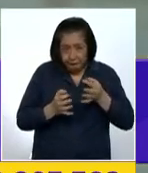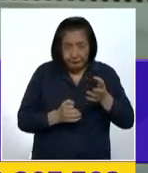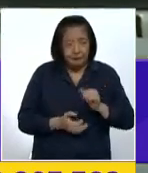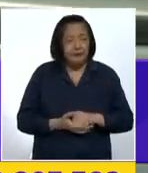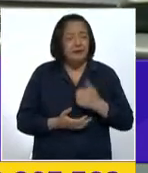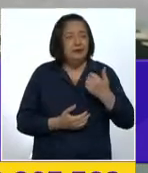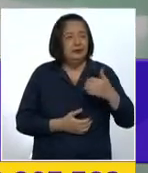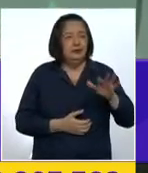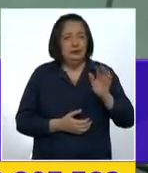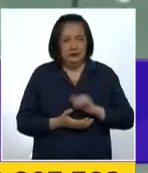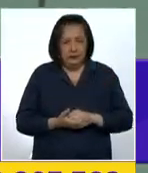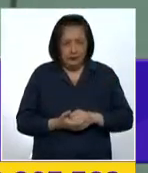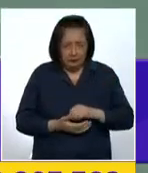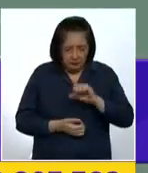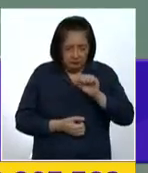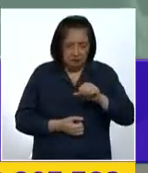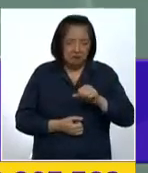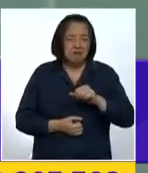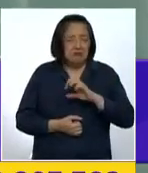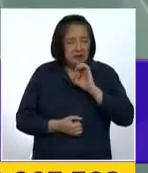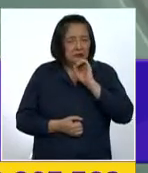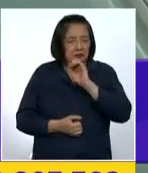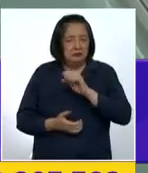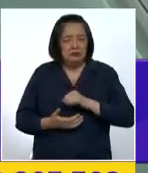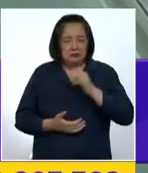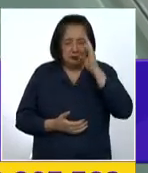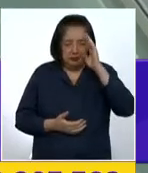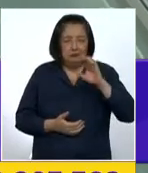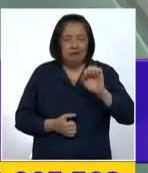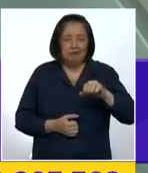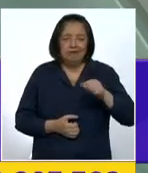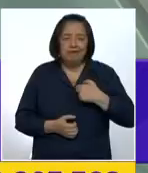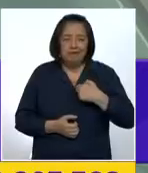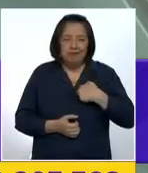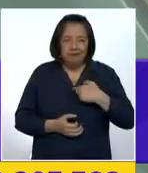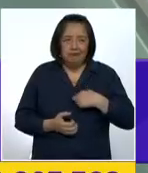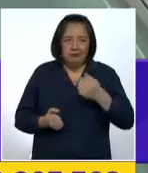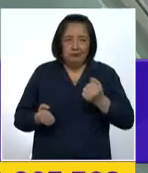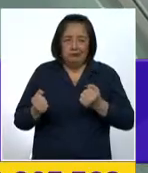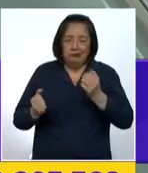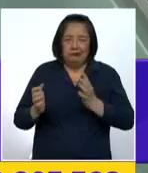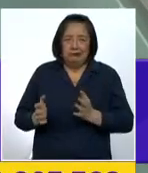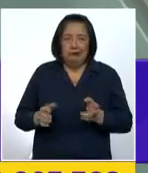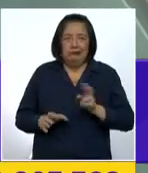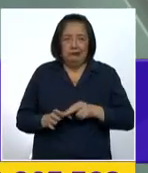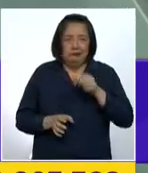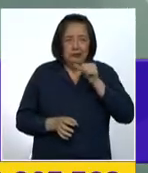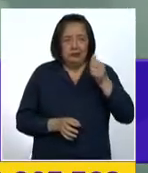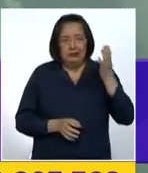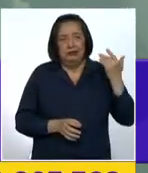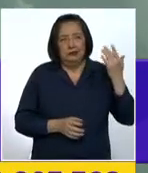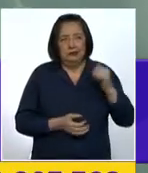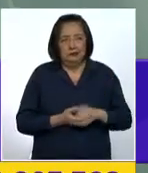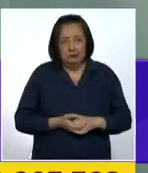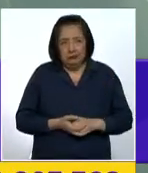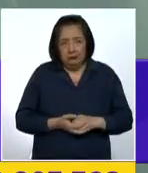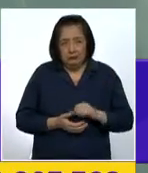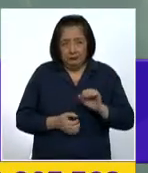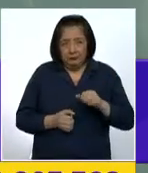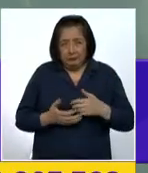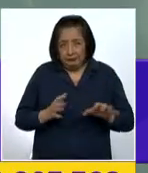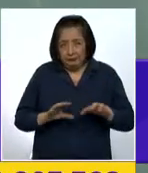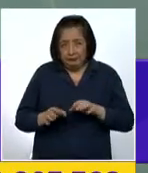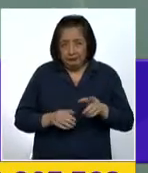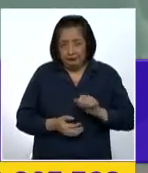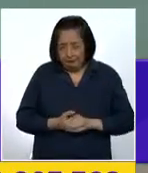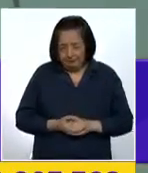relato, ya habría confesado ante la policía que él era el que manejaba el vehículo el día de ayer para cometer